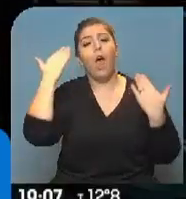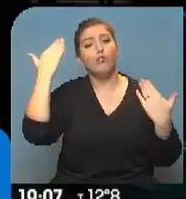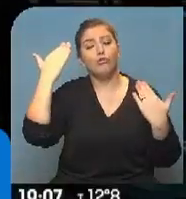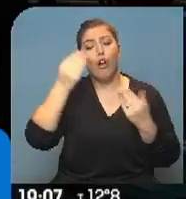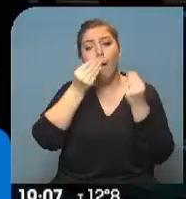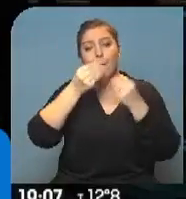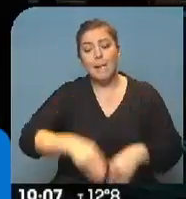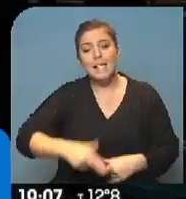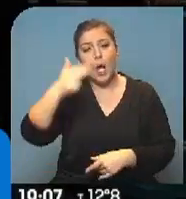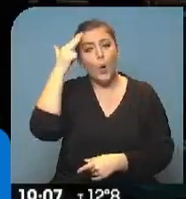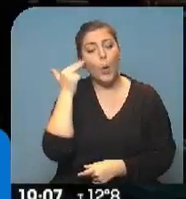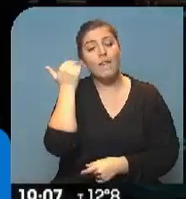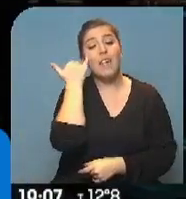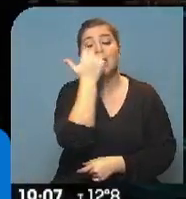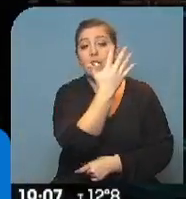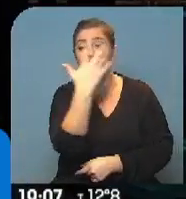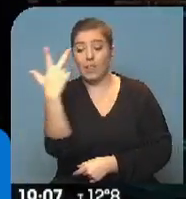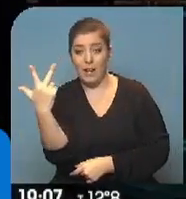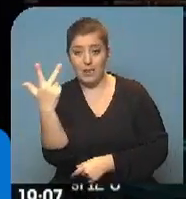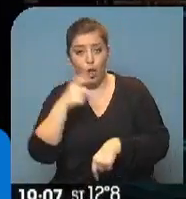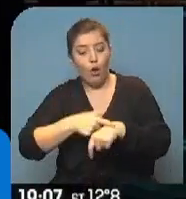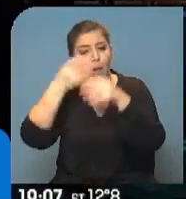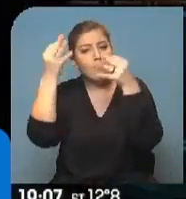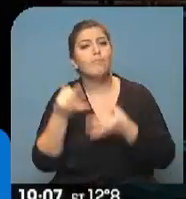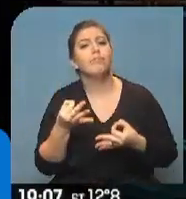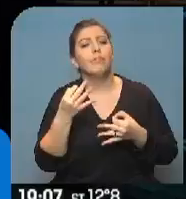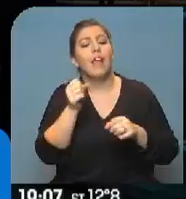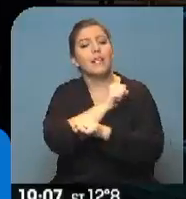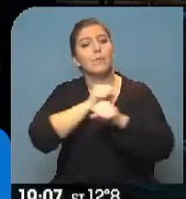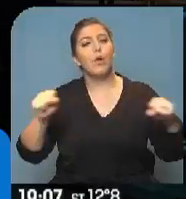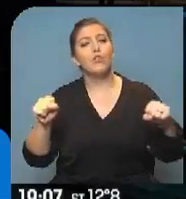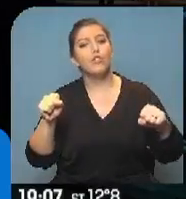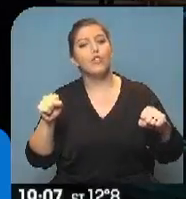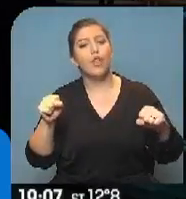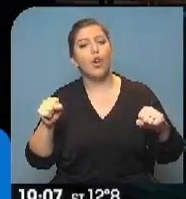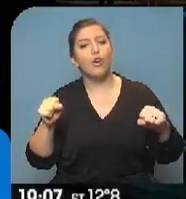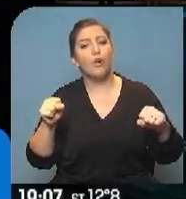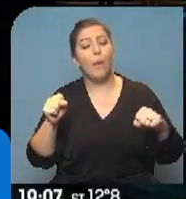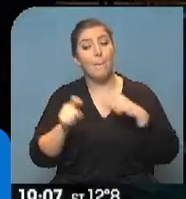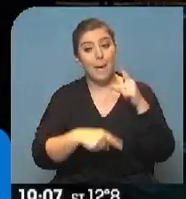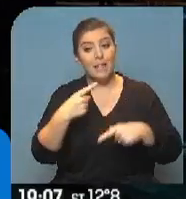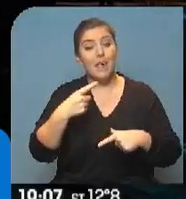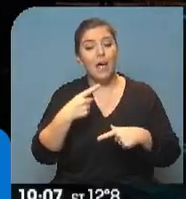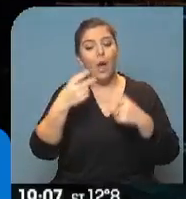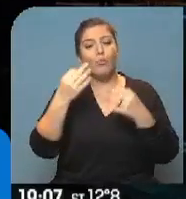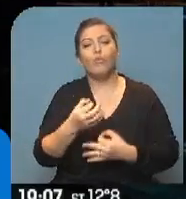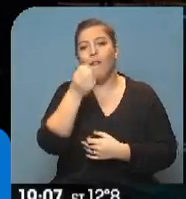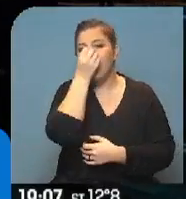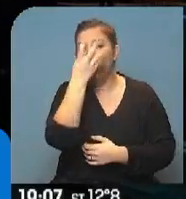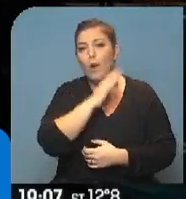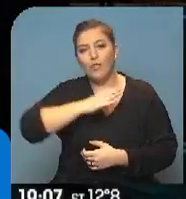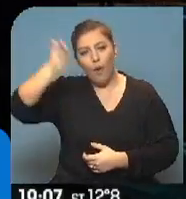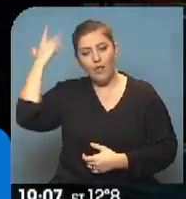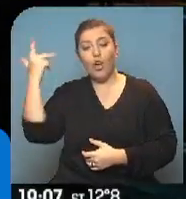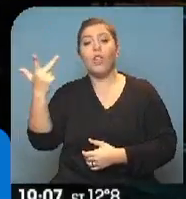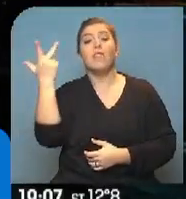comenzará a las 9 53 la hora exacta de la explosión hace mañana 24 años aquel 18